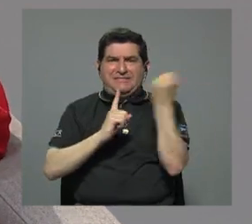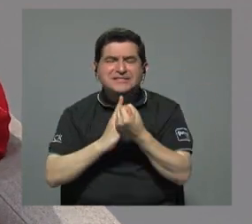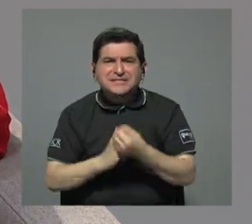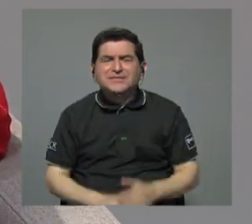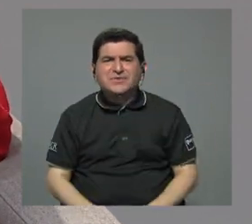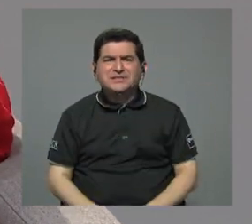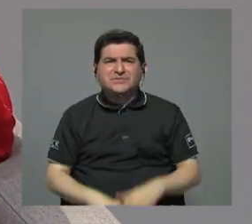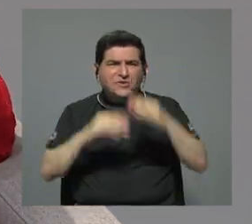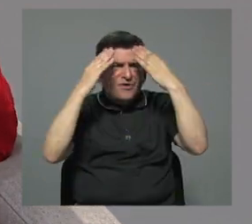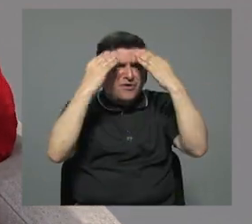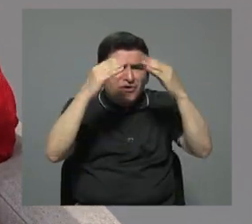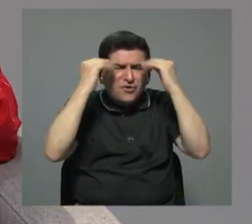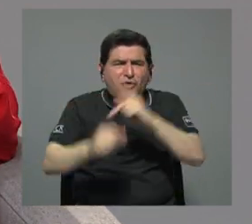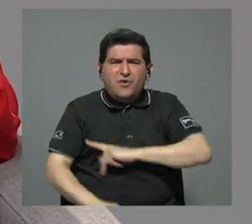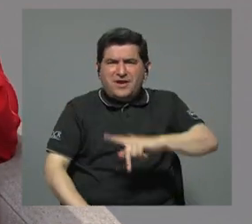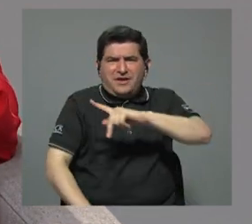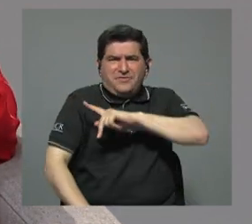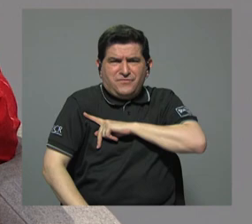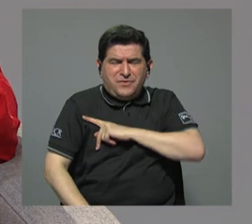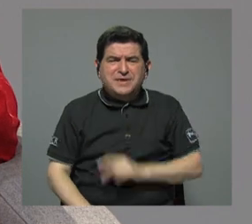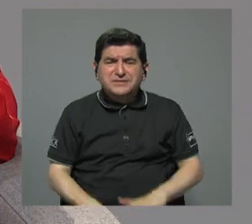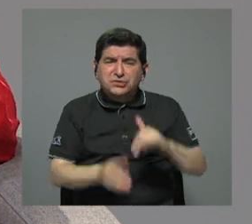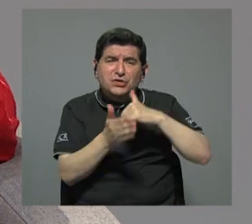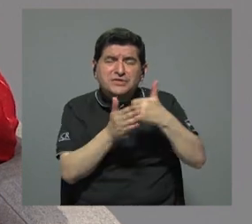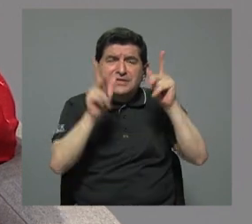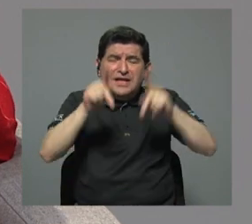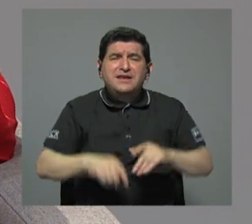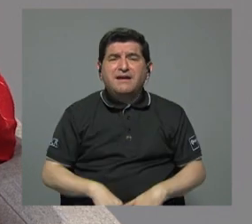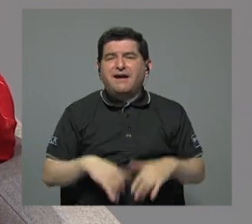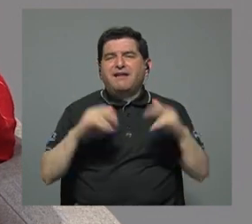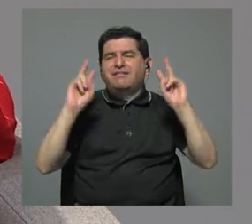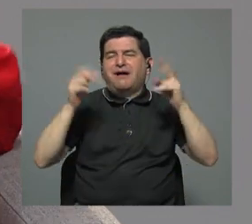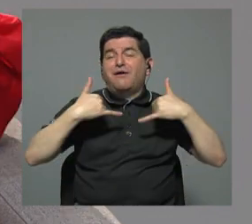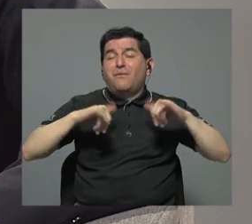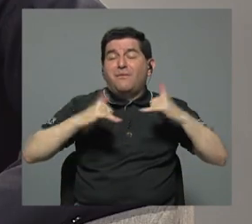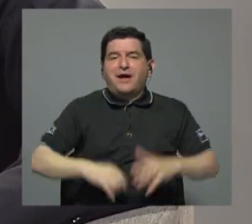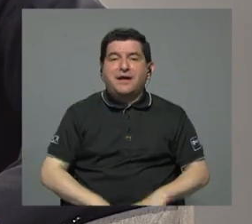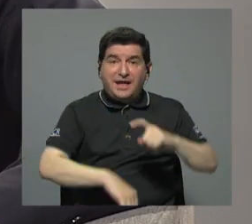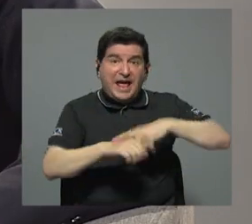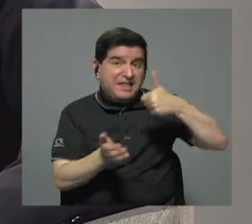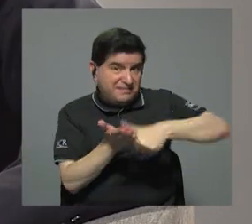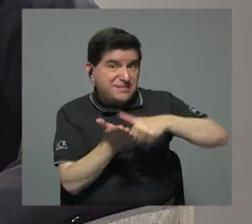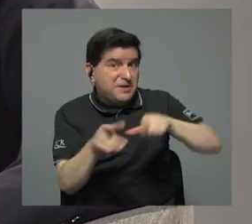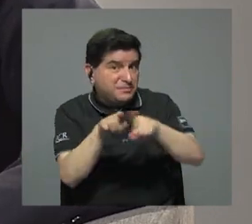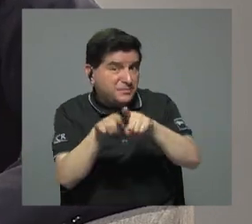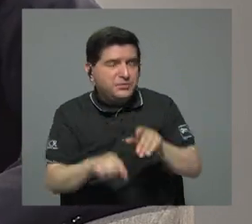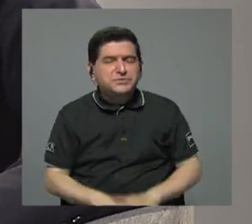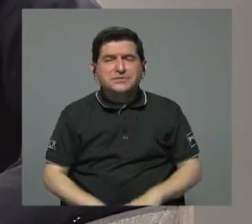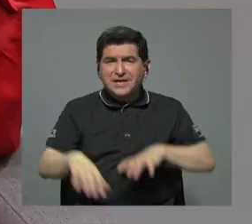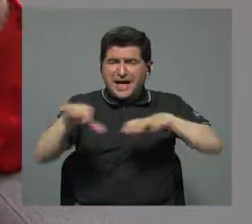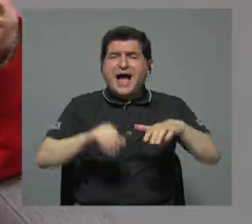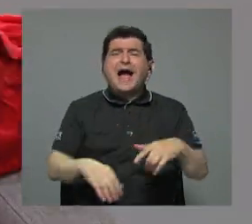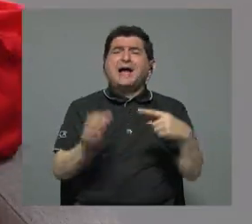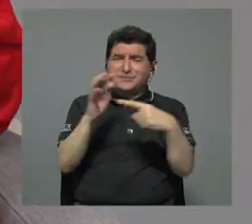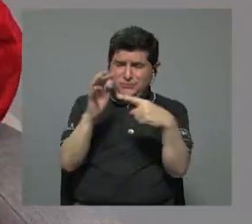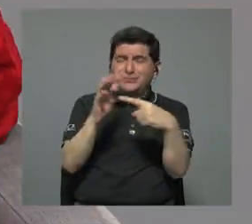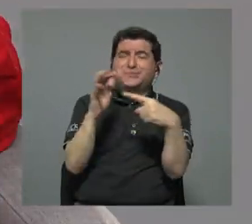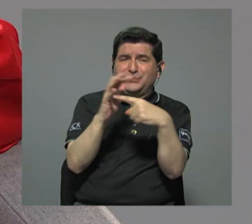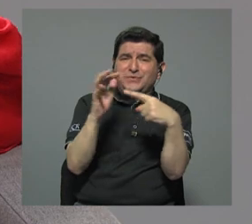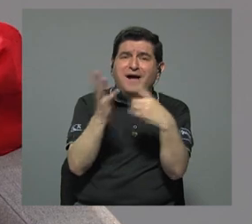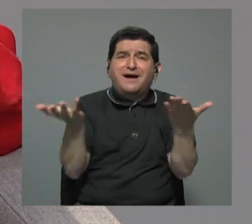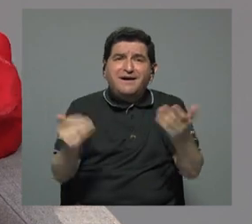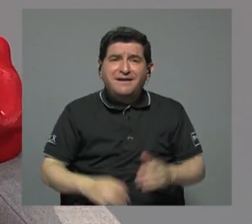con los datos personales y sensibles de la gente como yo estamos viejos electores con la acción popular por la acción popular